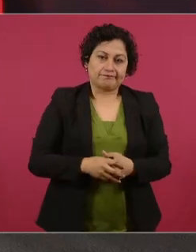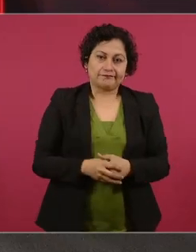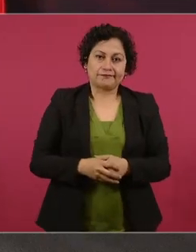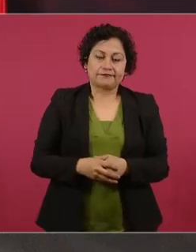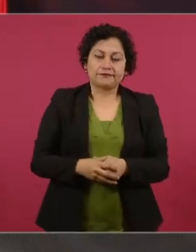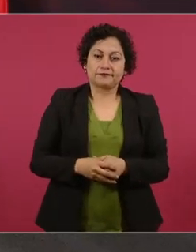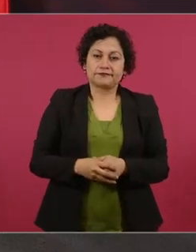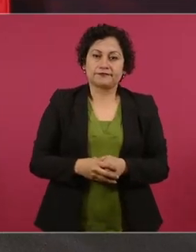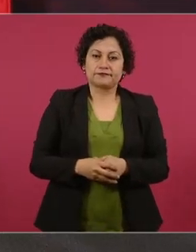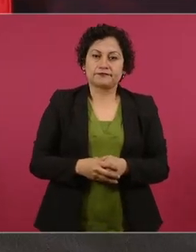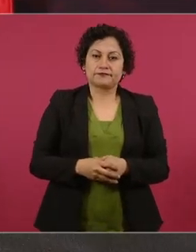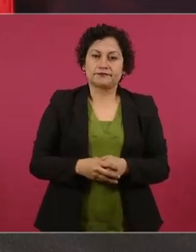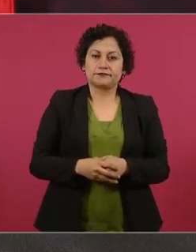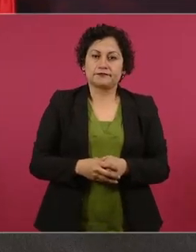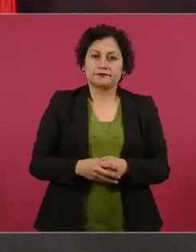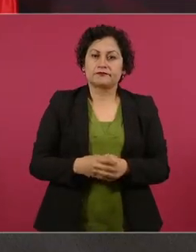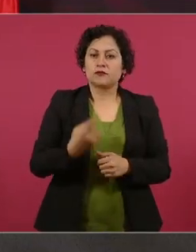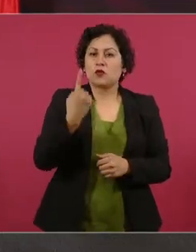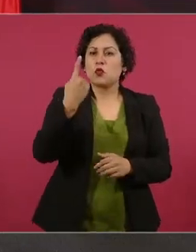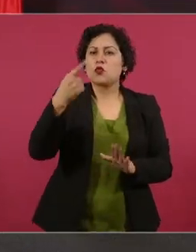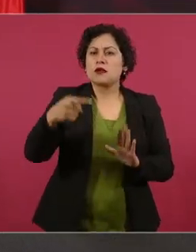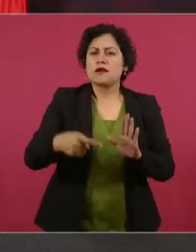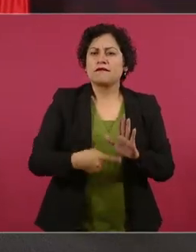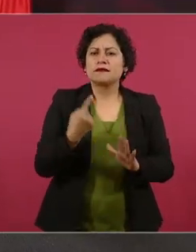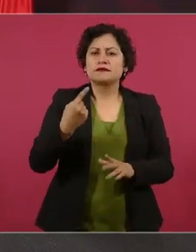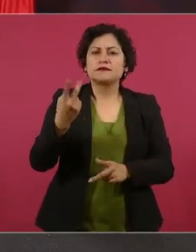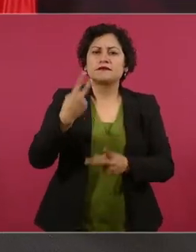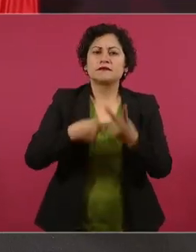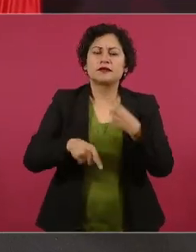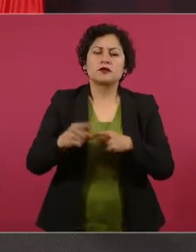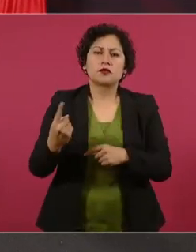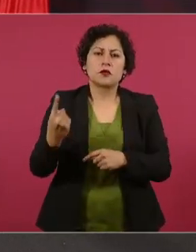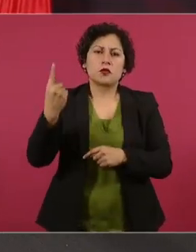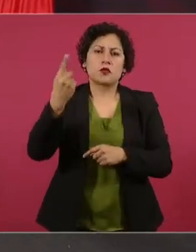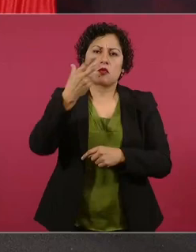Una vez vino un asesor económico financiero